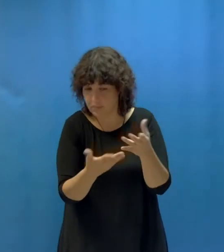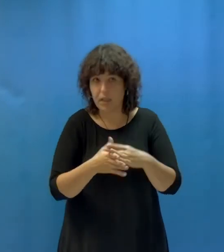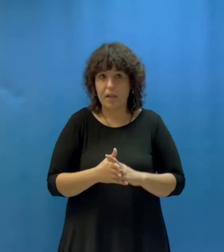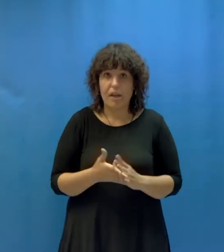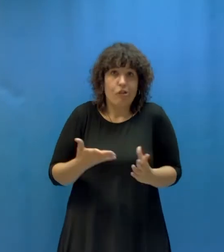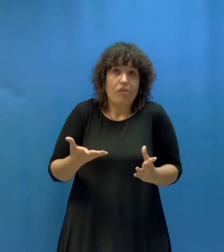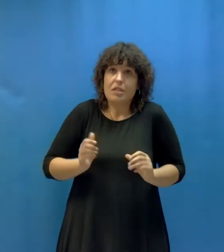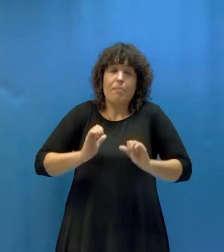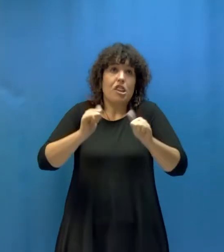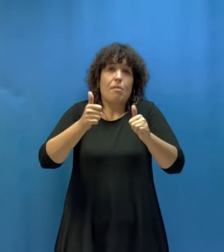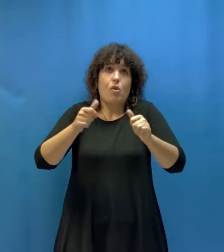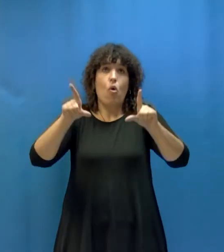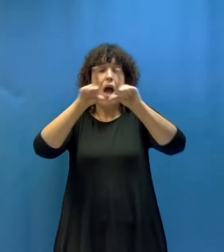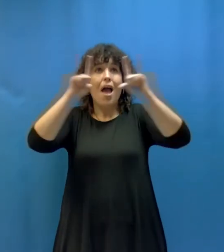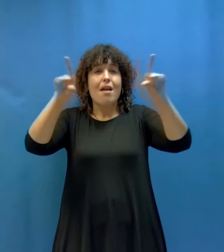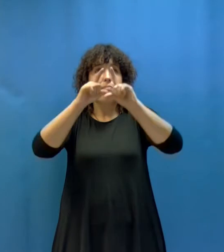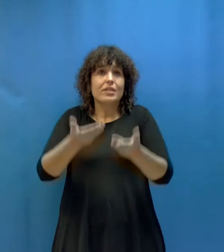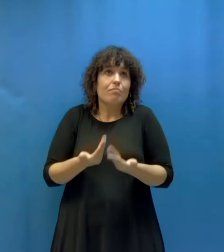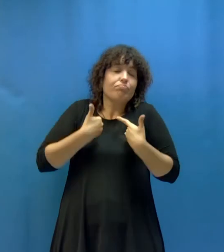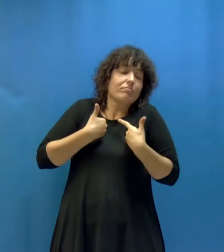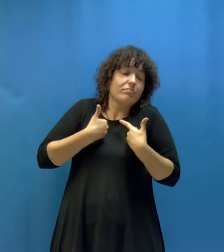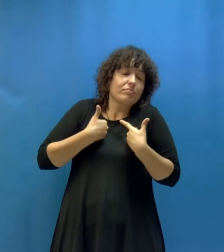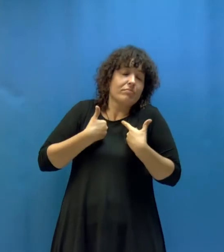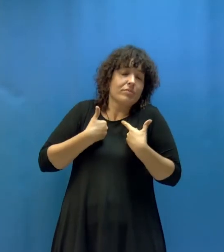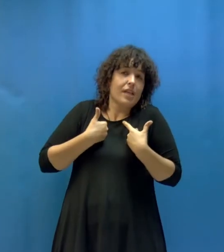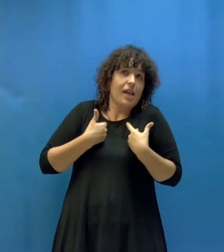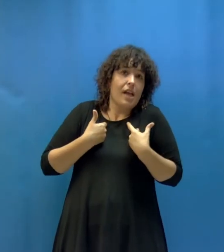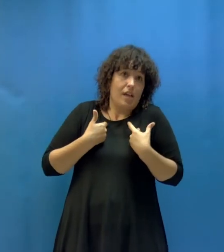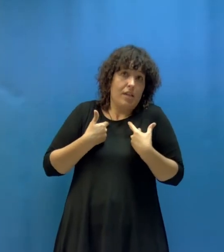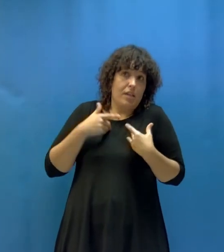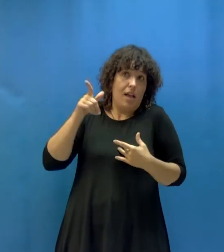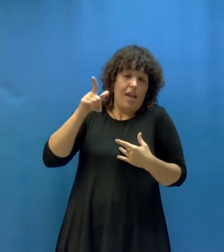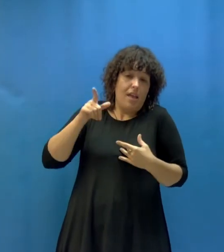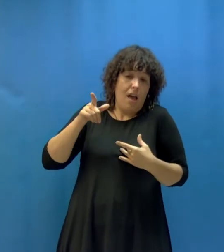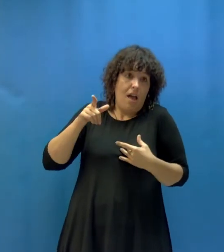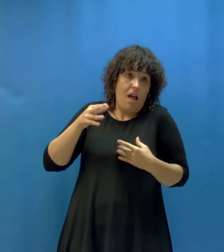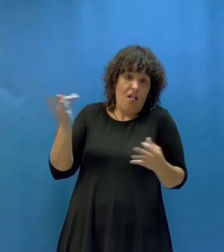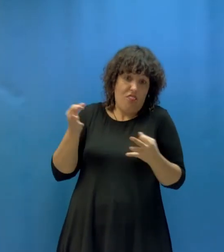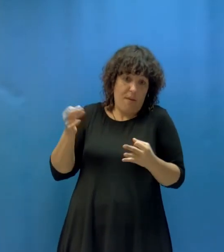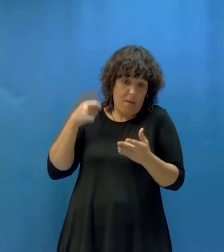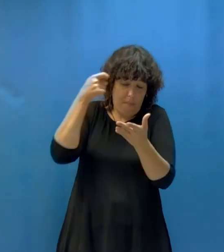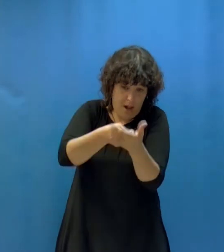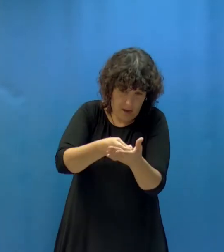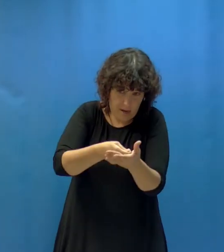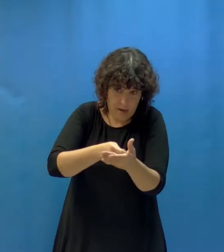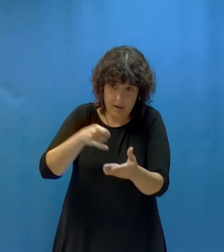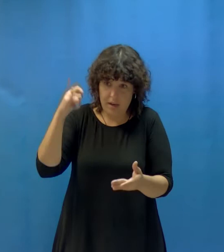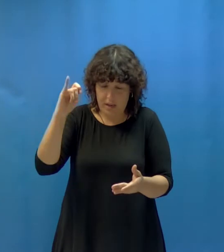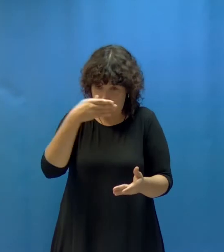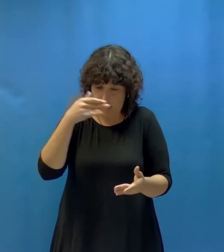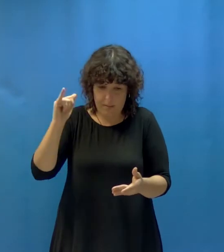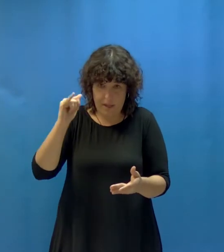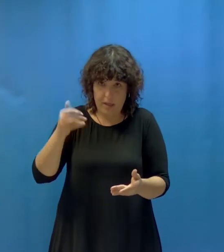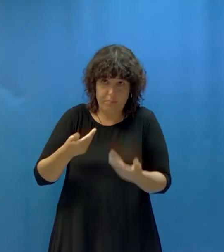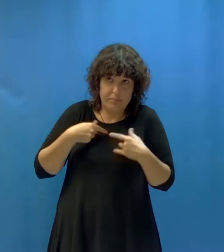principio es la empresa concesionaria la que tiene la obligación de pagar ese IBI y si